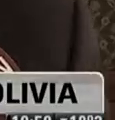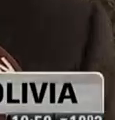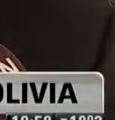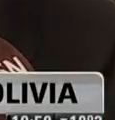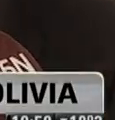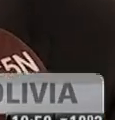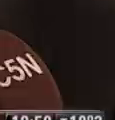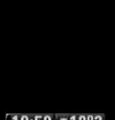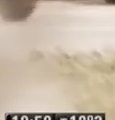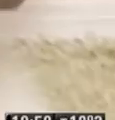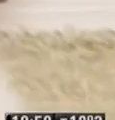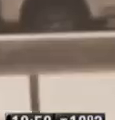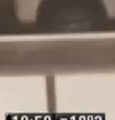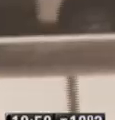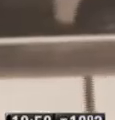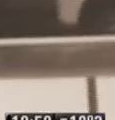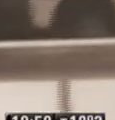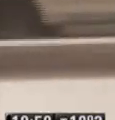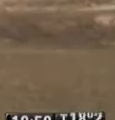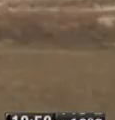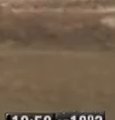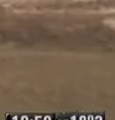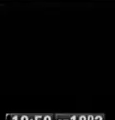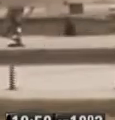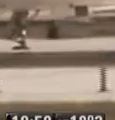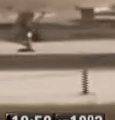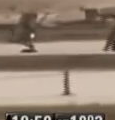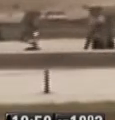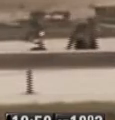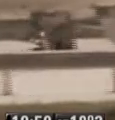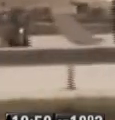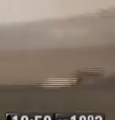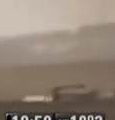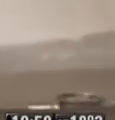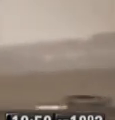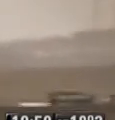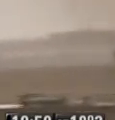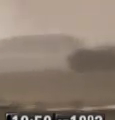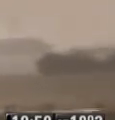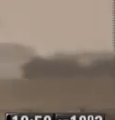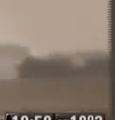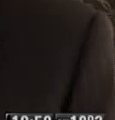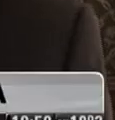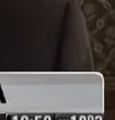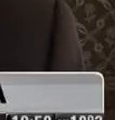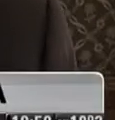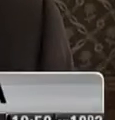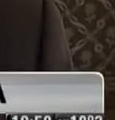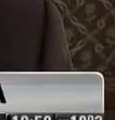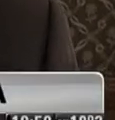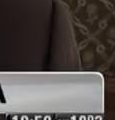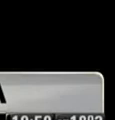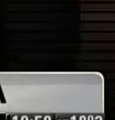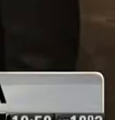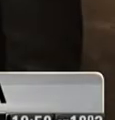Sino que hay una infundada sospecha que hubo sobre el primer mandatario y la aeronave de nuestro